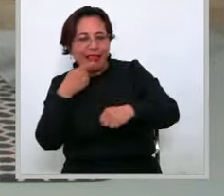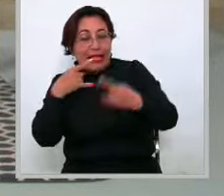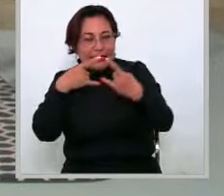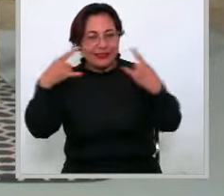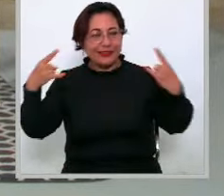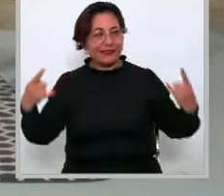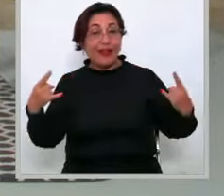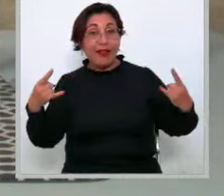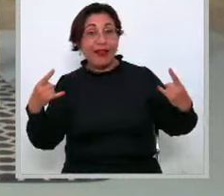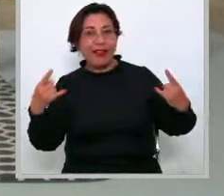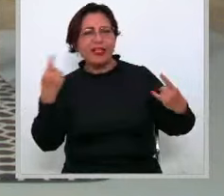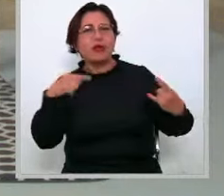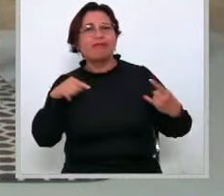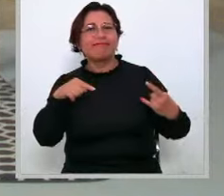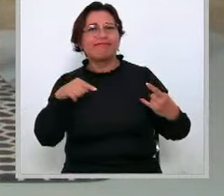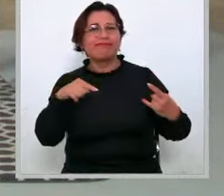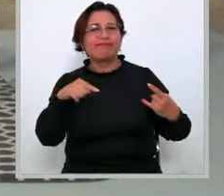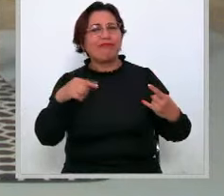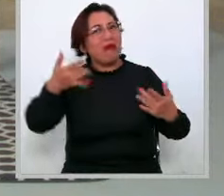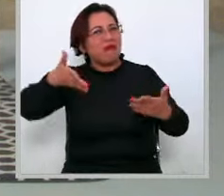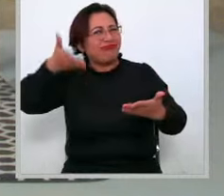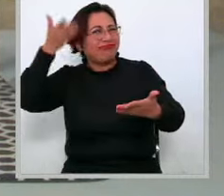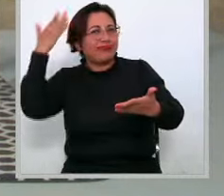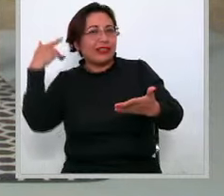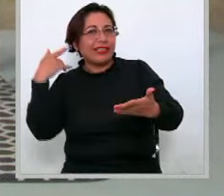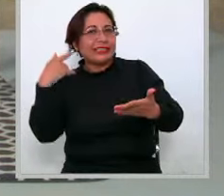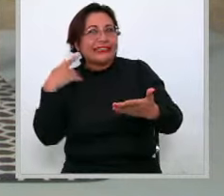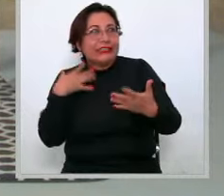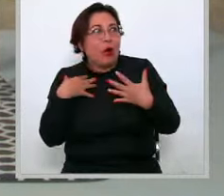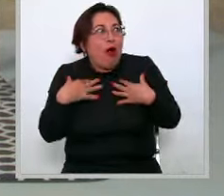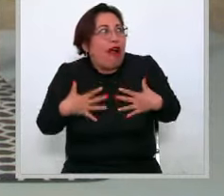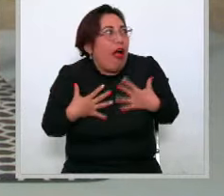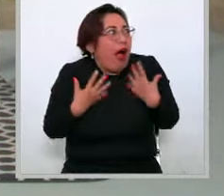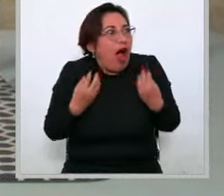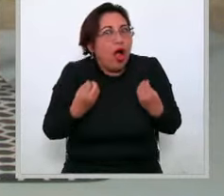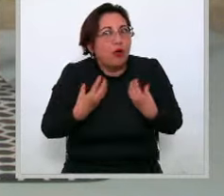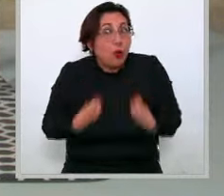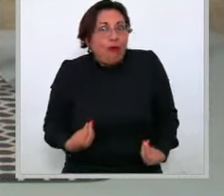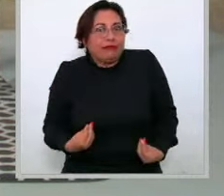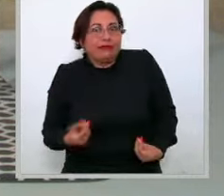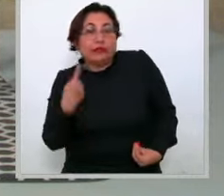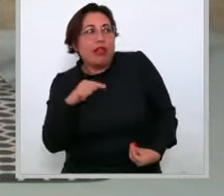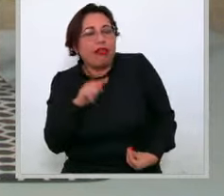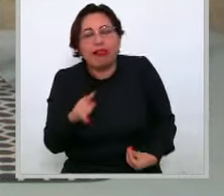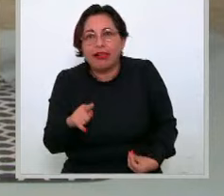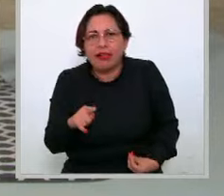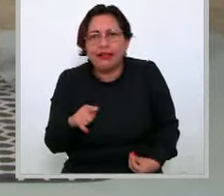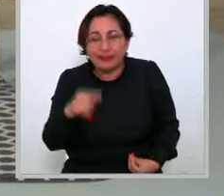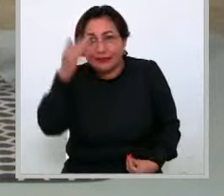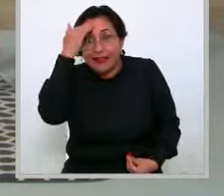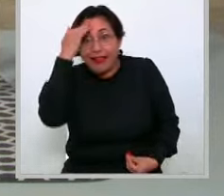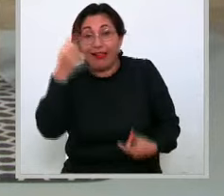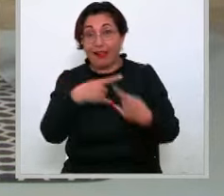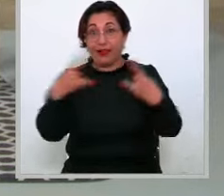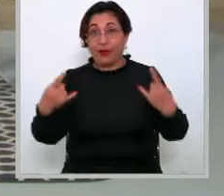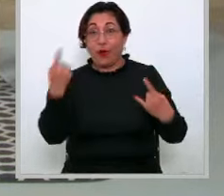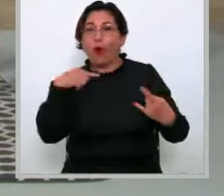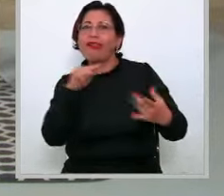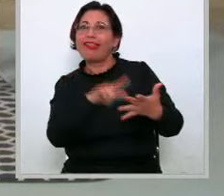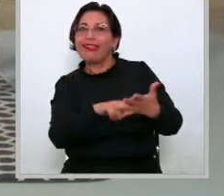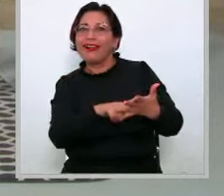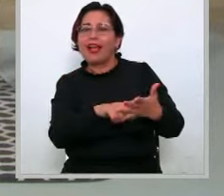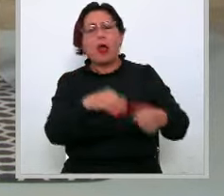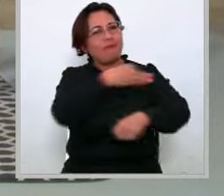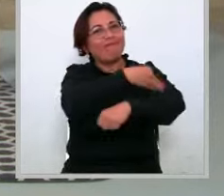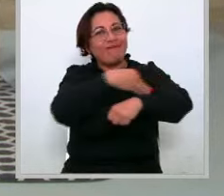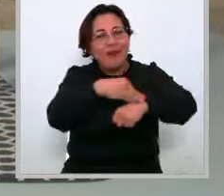cuentos o incluso leyendas. ¿Tú, por ejemplo, te sabes alguna leyenda? Sí, de terror. ¿Leyendas de terror? ¿Y tú, por ejemplo, Dana, te sabes alguna leyenda también o algún cuento que te hayan